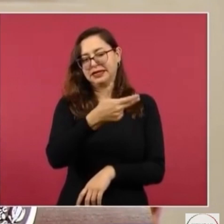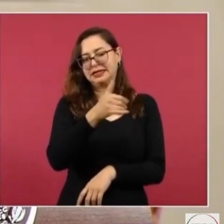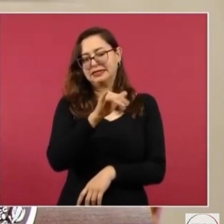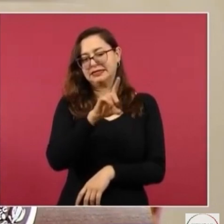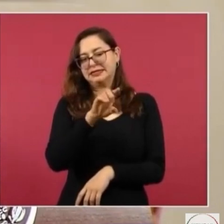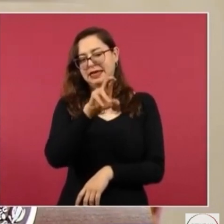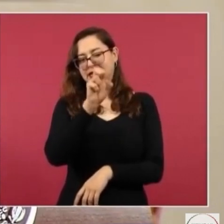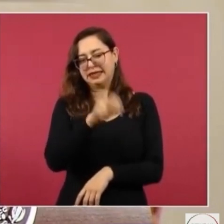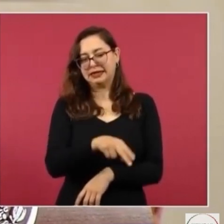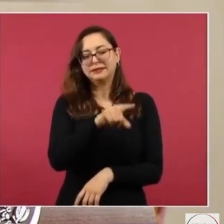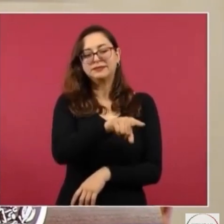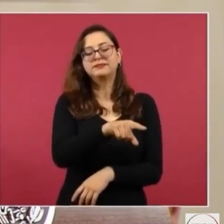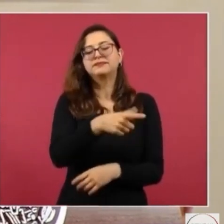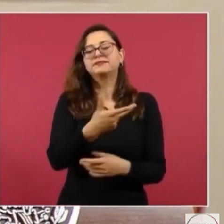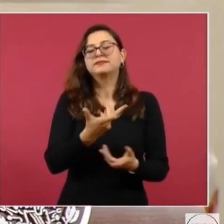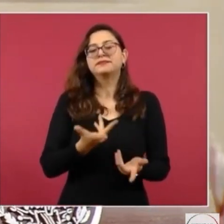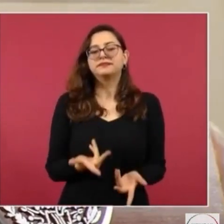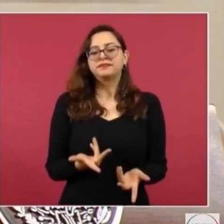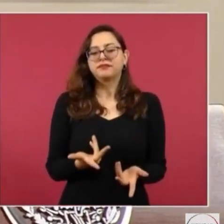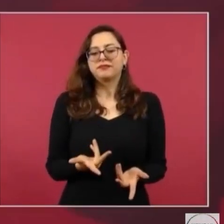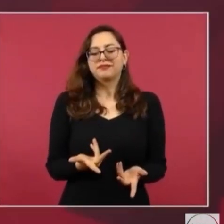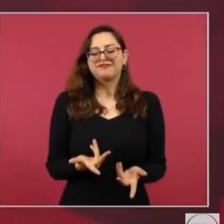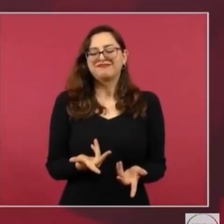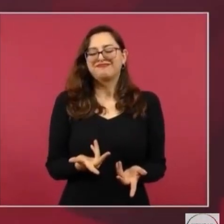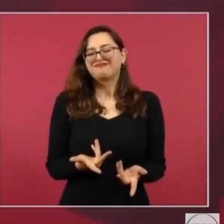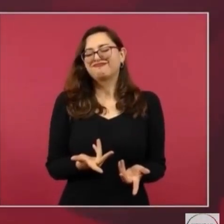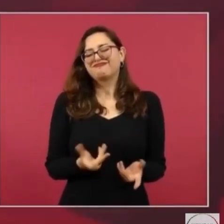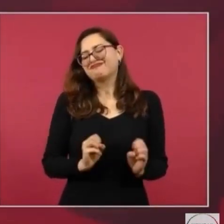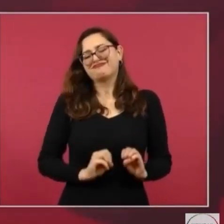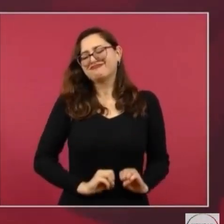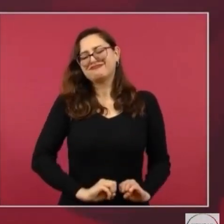no hay que molestarse tanto.